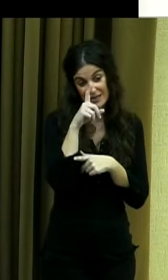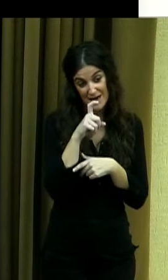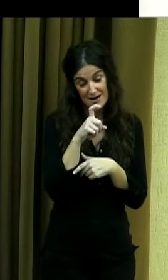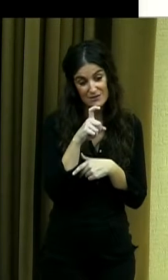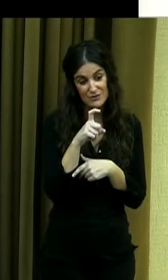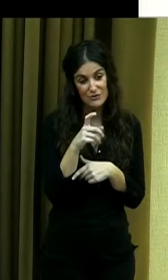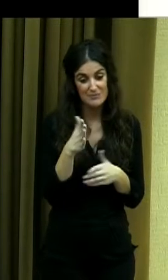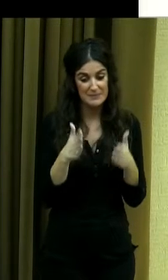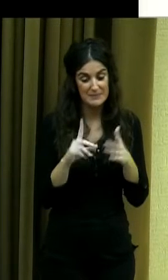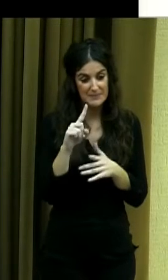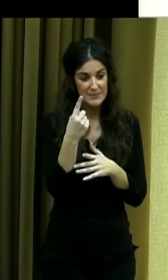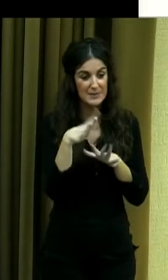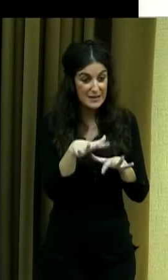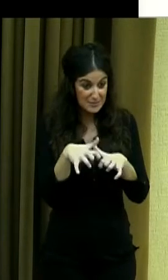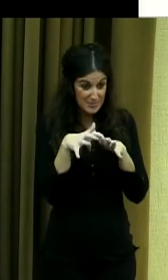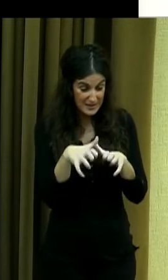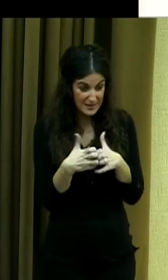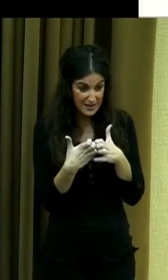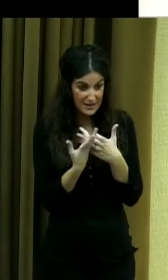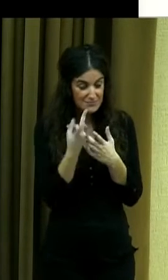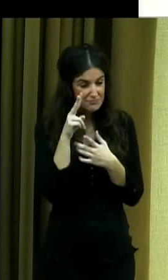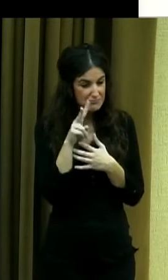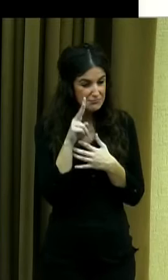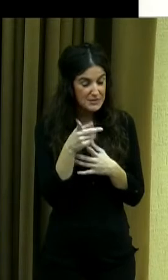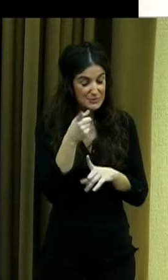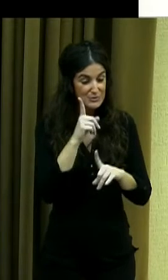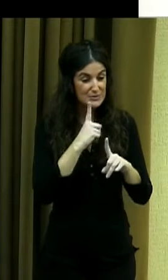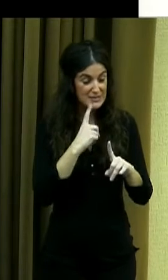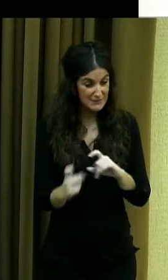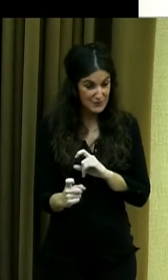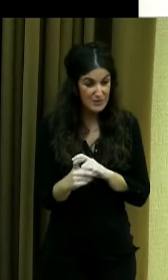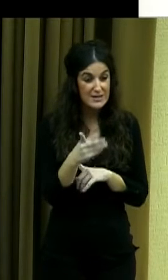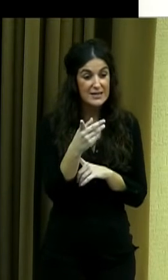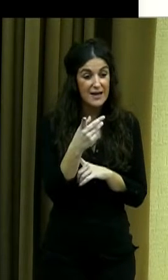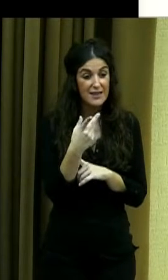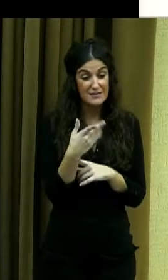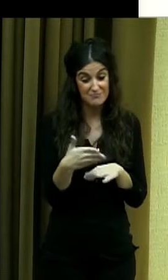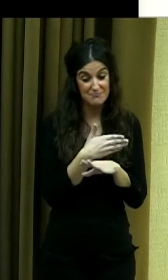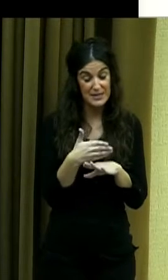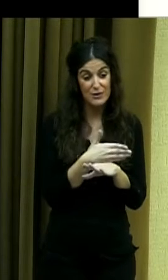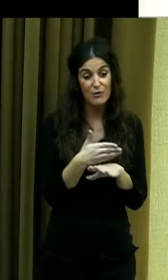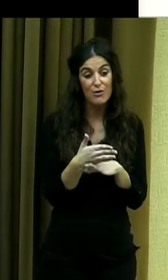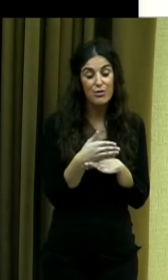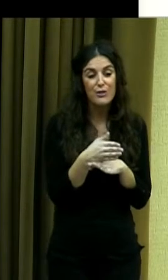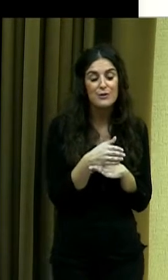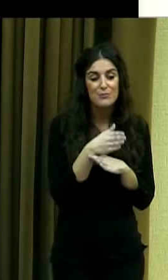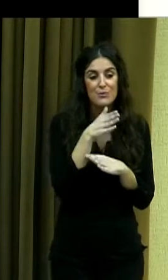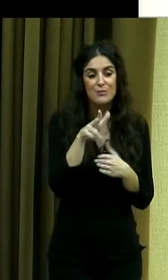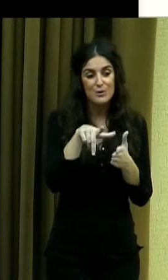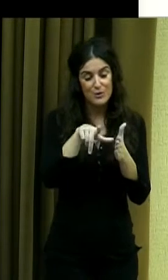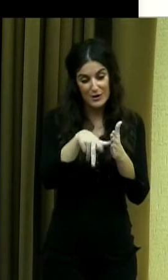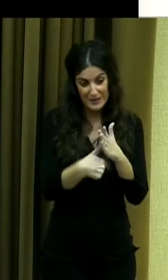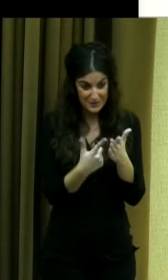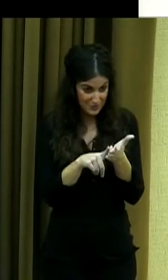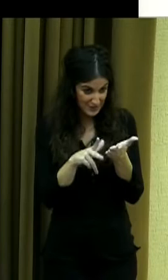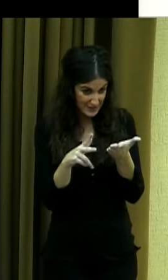del aprendizaje, vamos a empezar a ver una serie de dificultades ya precoces en el aprendizaje, retraso en el desarrollo del